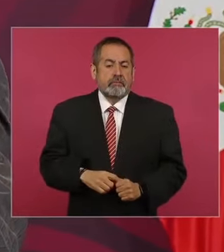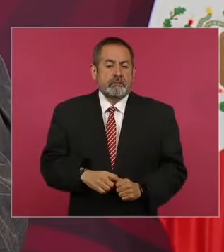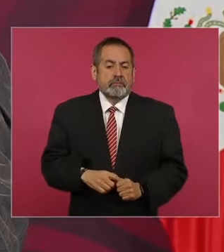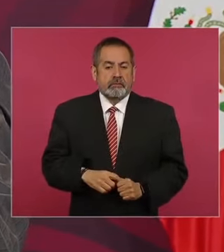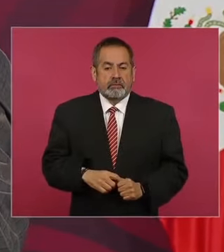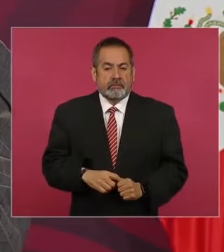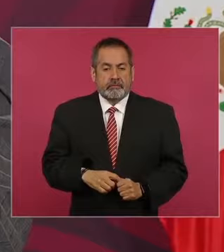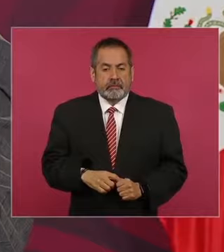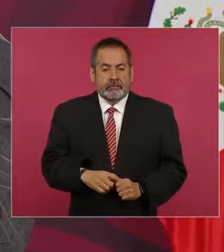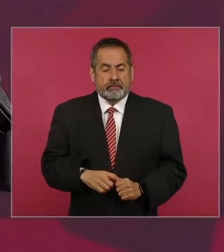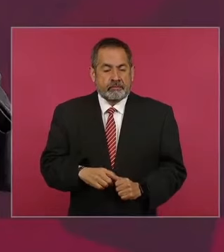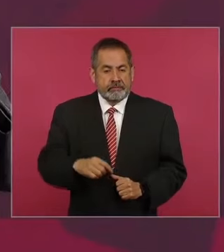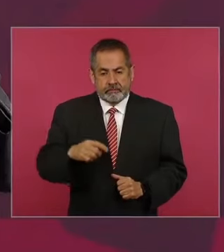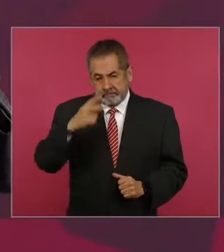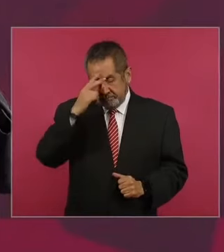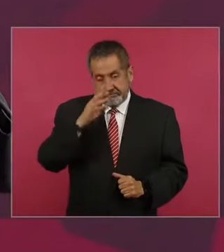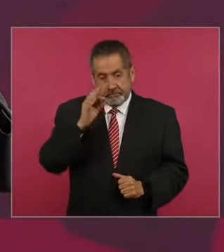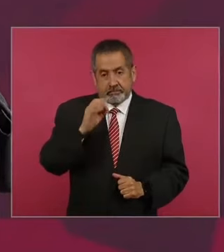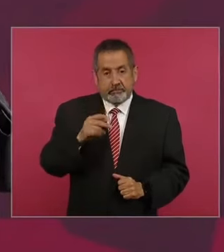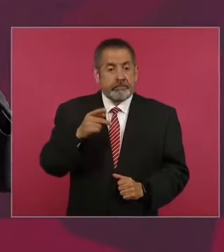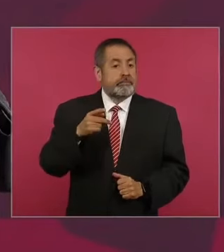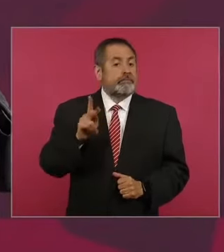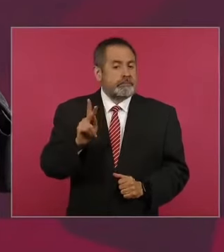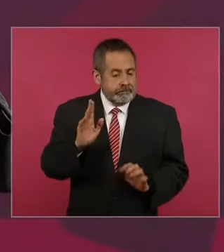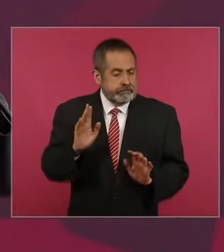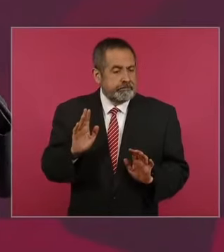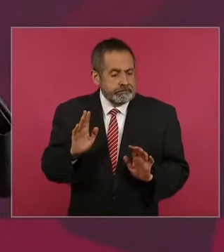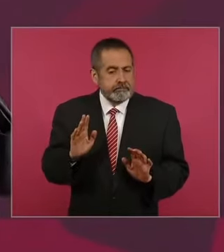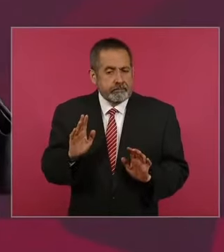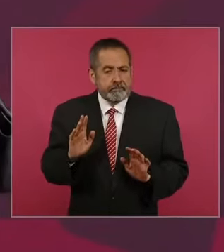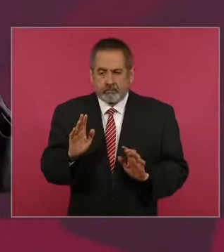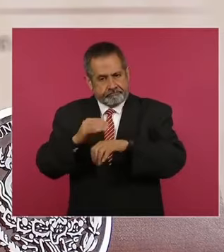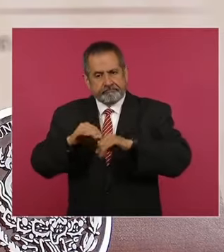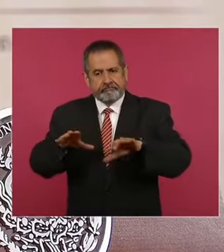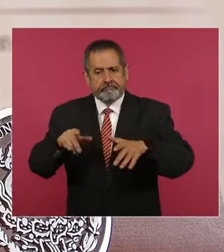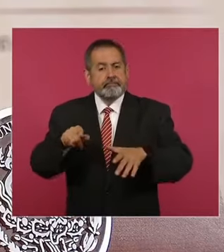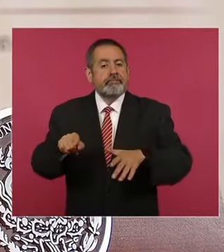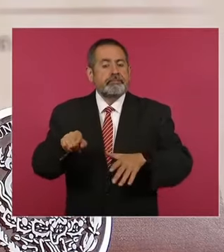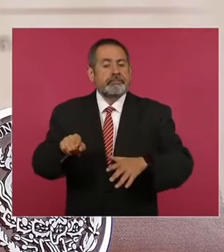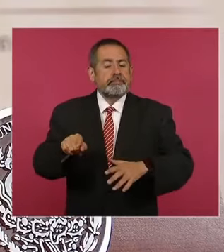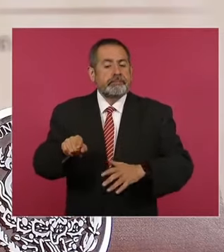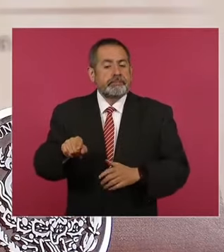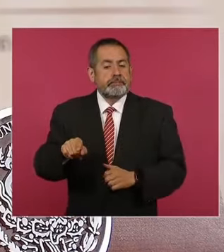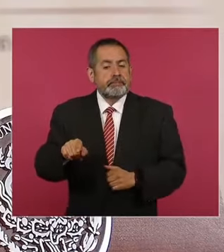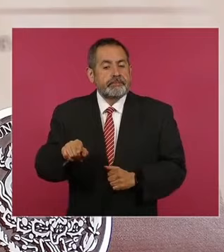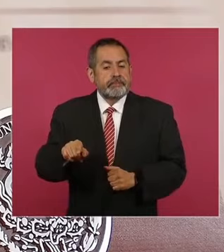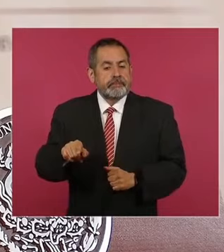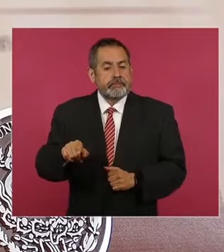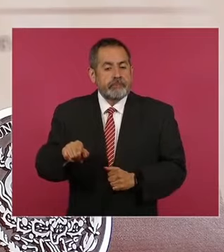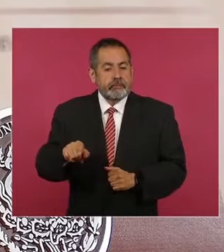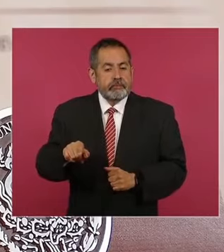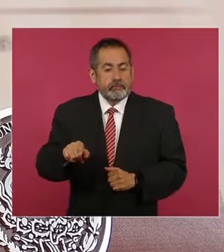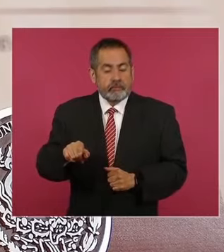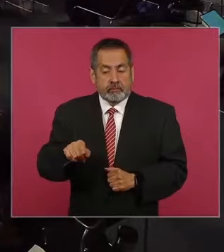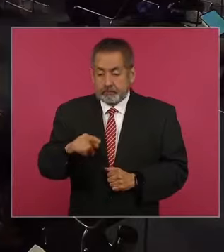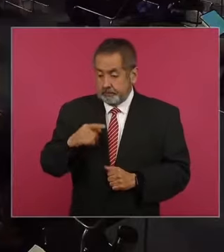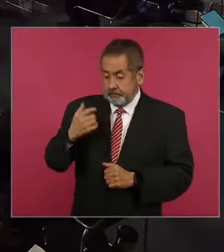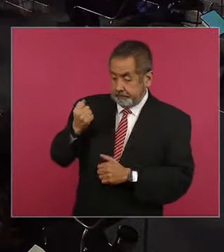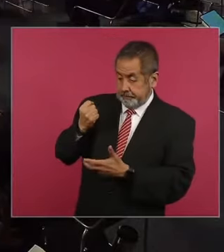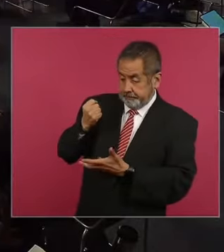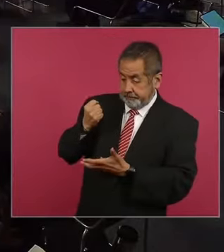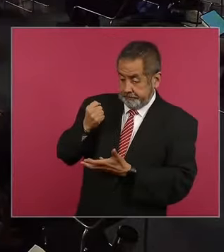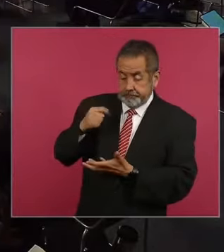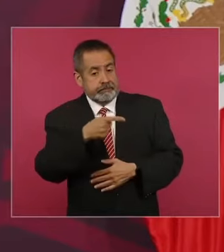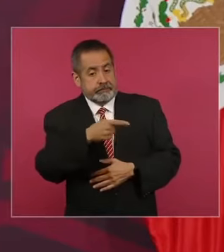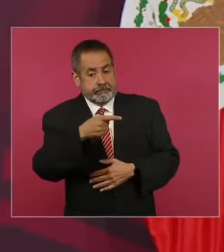México, pero que de todas maneras les informaba que del fondo que se